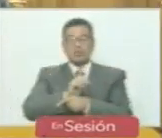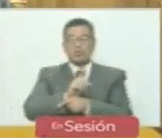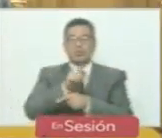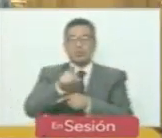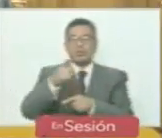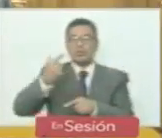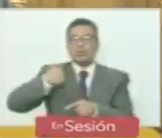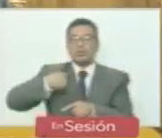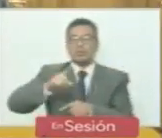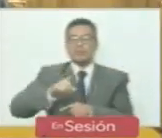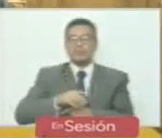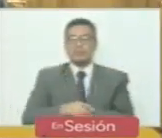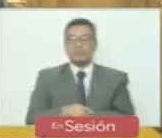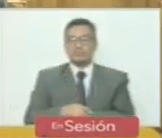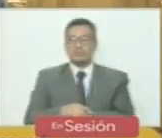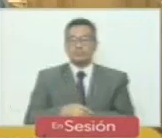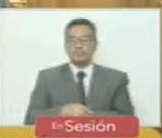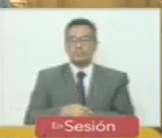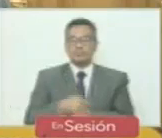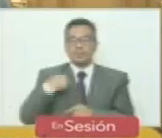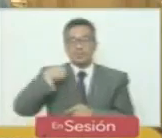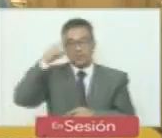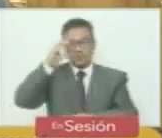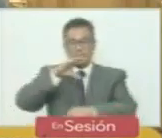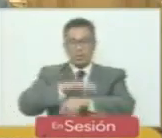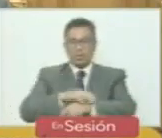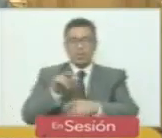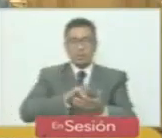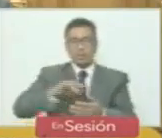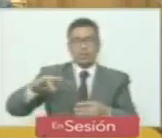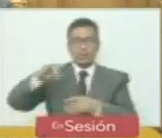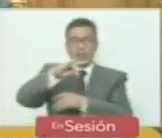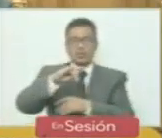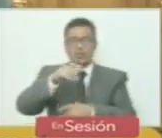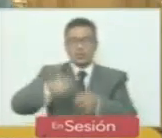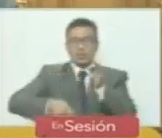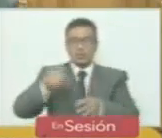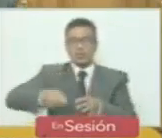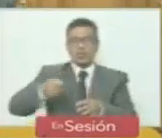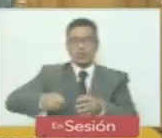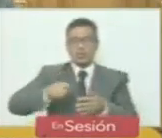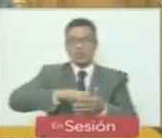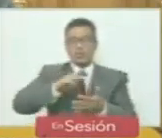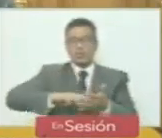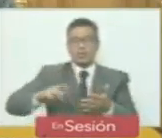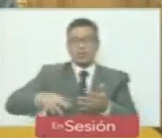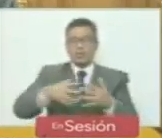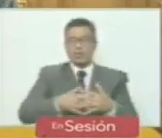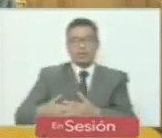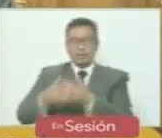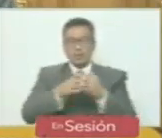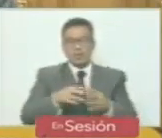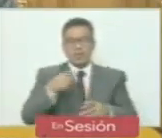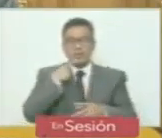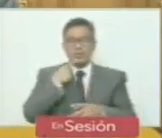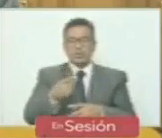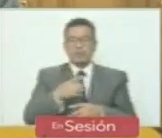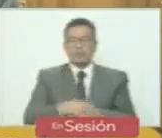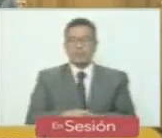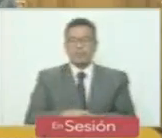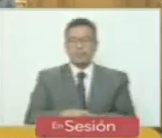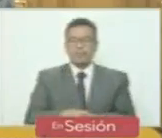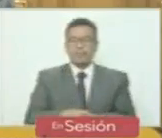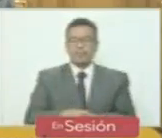que tiene la presunta detención del avión es el requerimiento de un tribunal de la Florida. Siendo esto así, debemos hacer mención